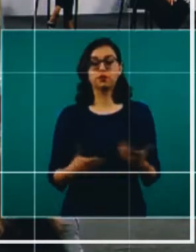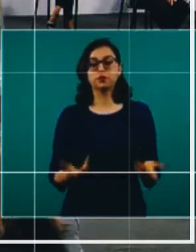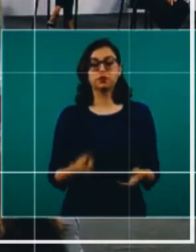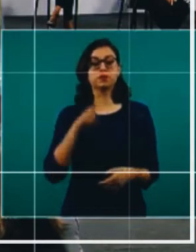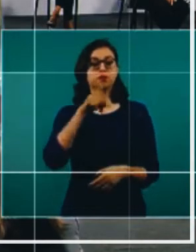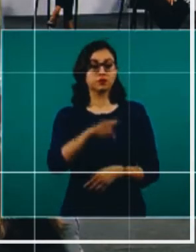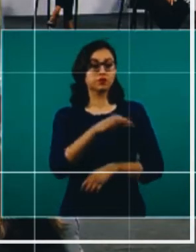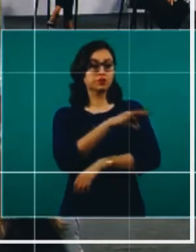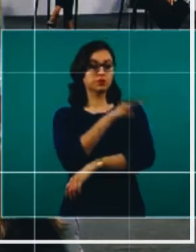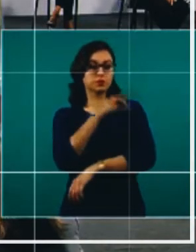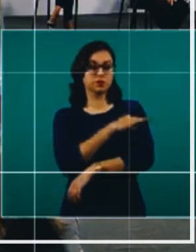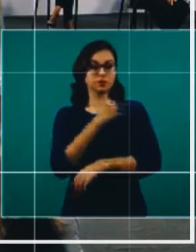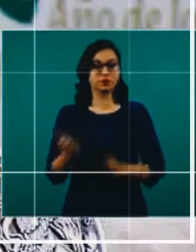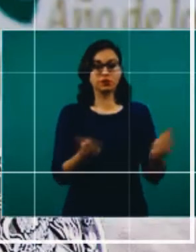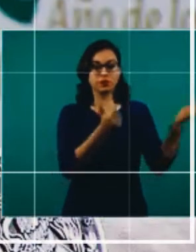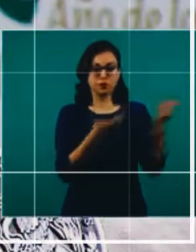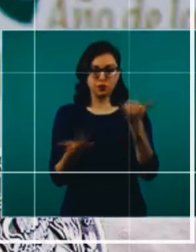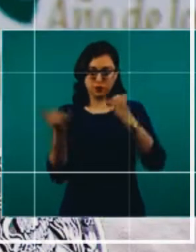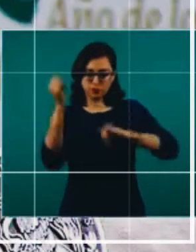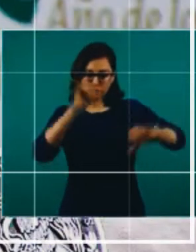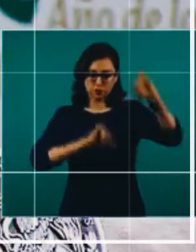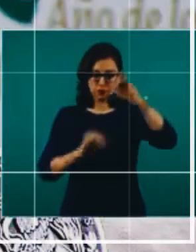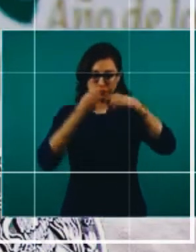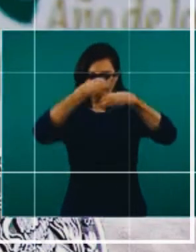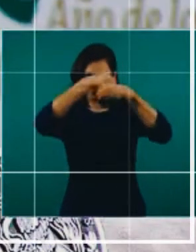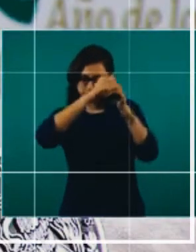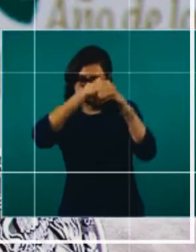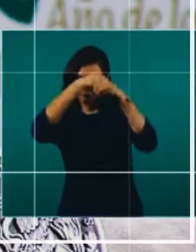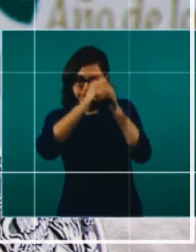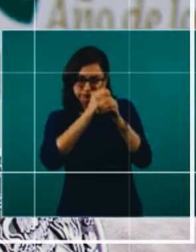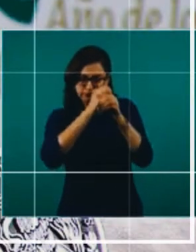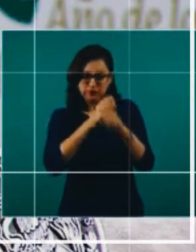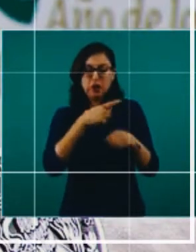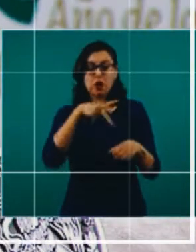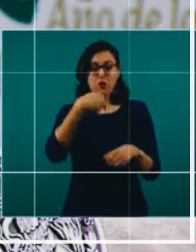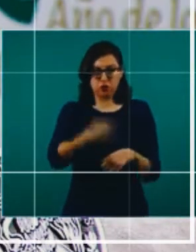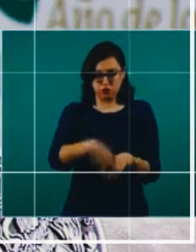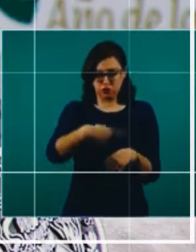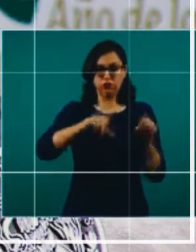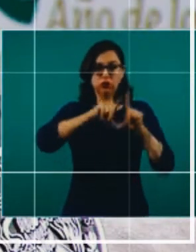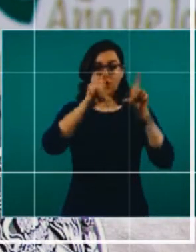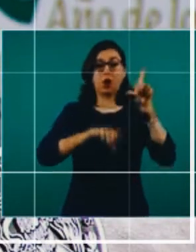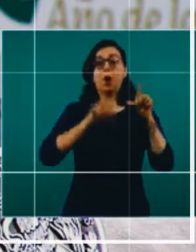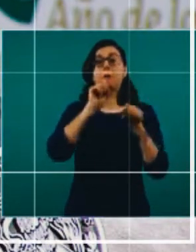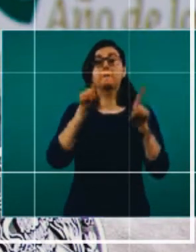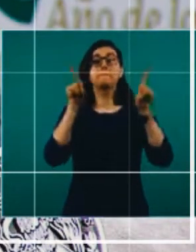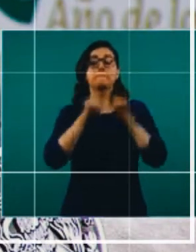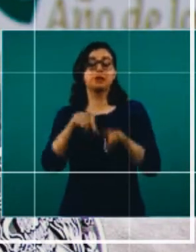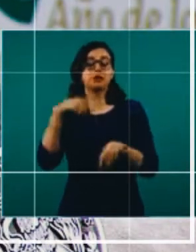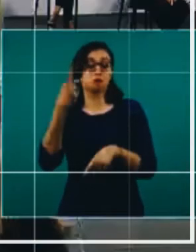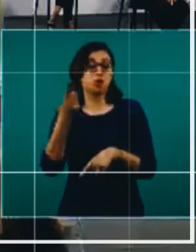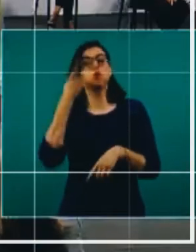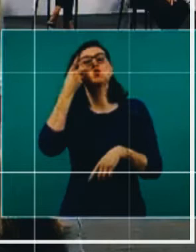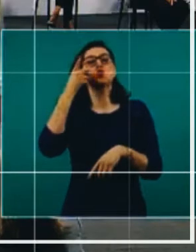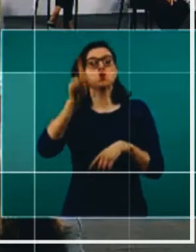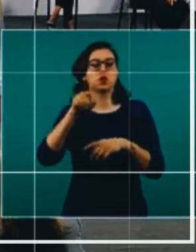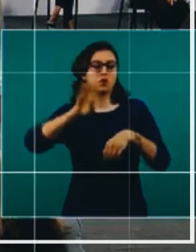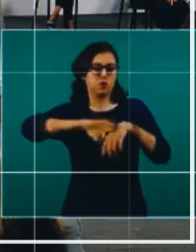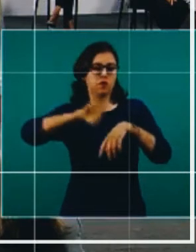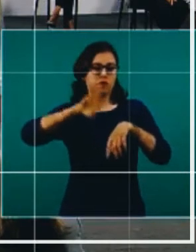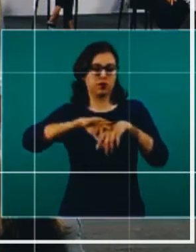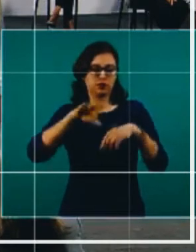para la región, y al laboratorio de calidad del productor. Se hacen 15 pruebas, incluyendo la prueba